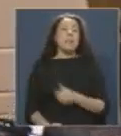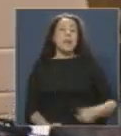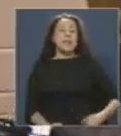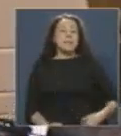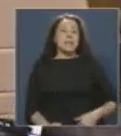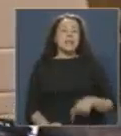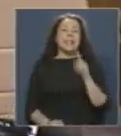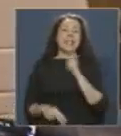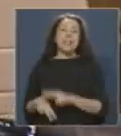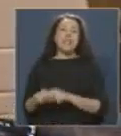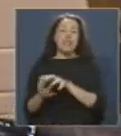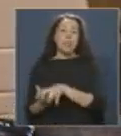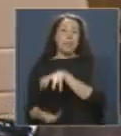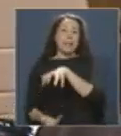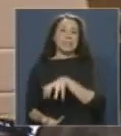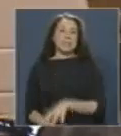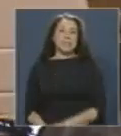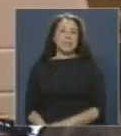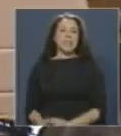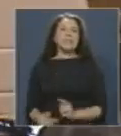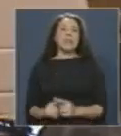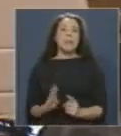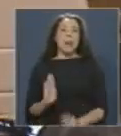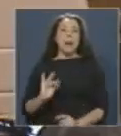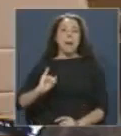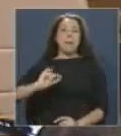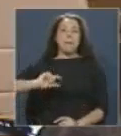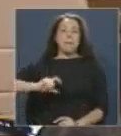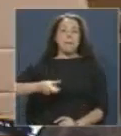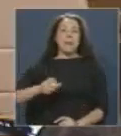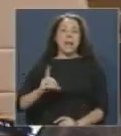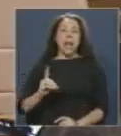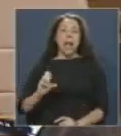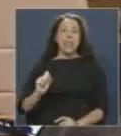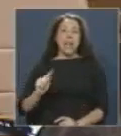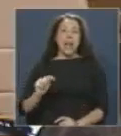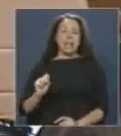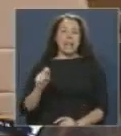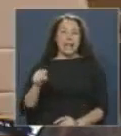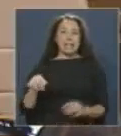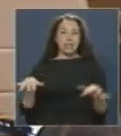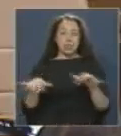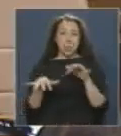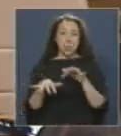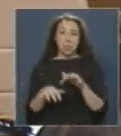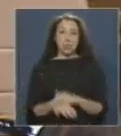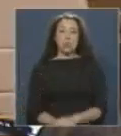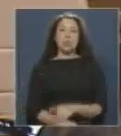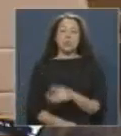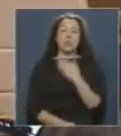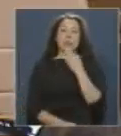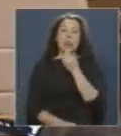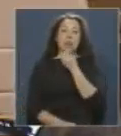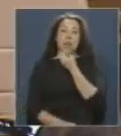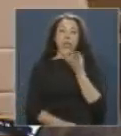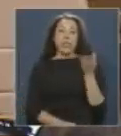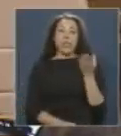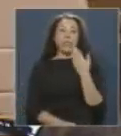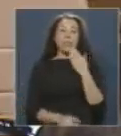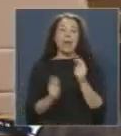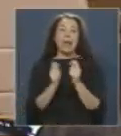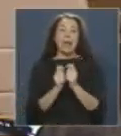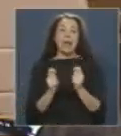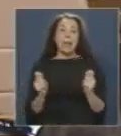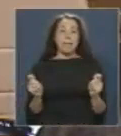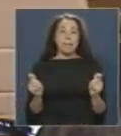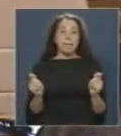más recursos. Todo el sistema de Big Data, por ejemplo, fue utilizado, y así lo señaló, por ejemplo, la